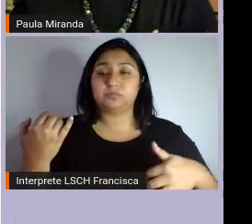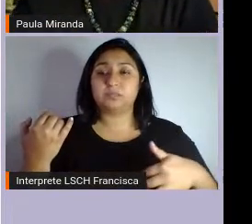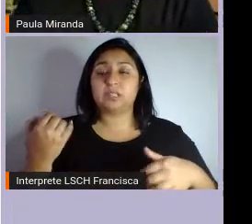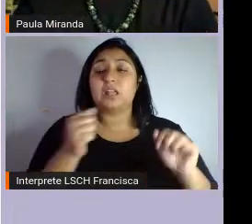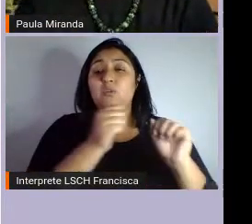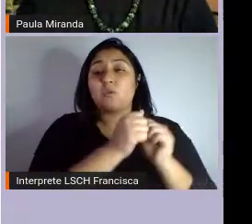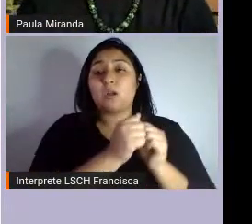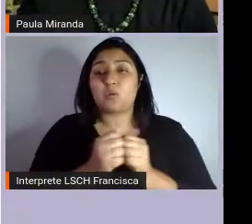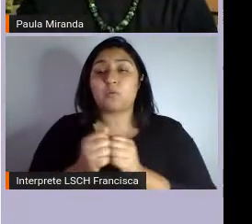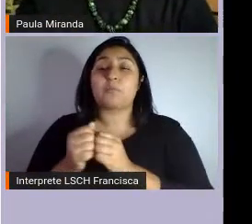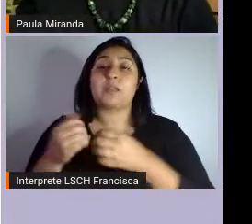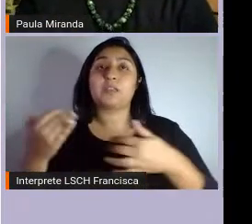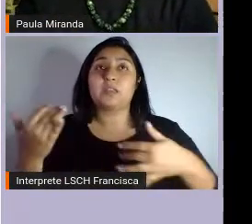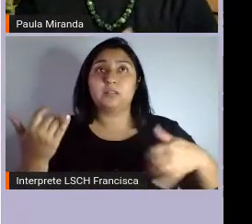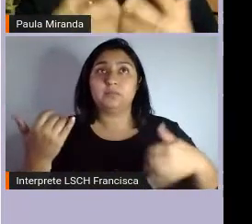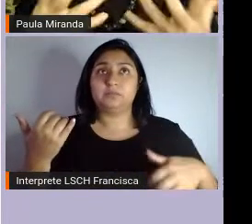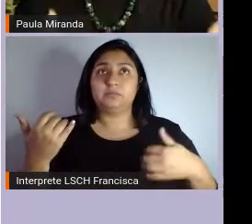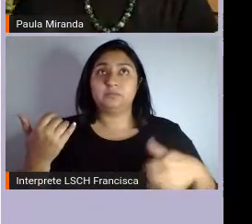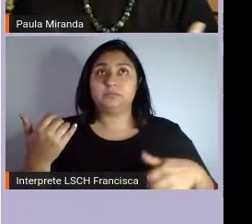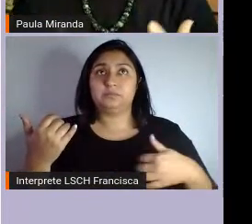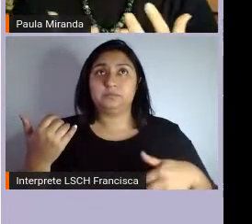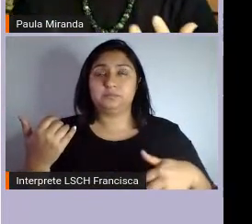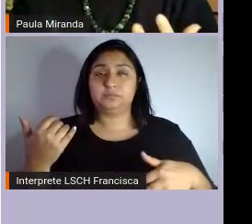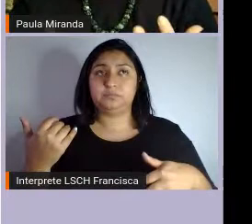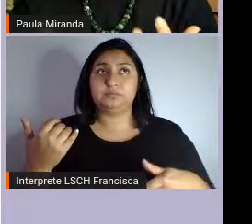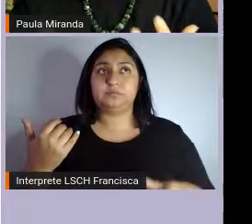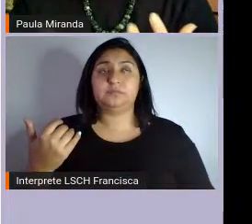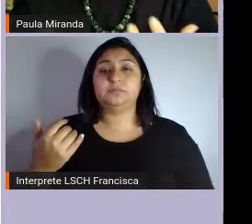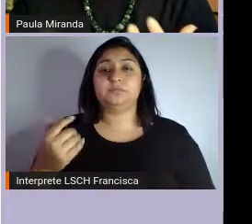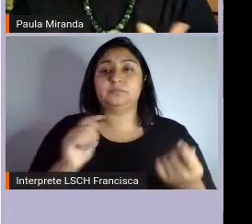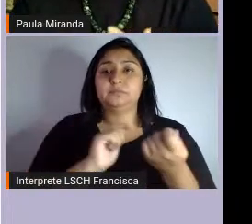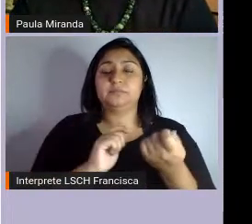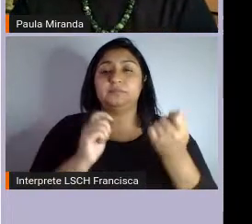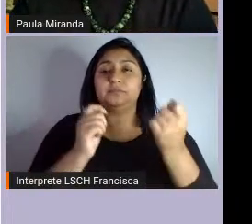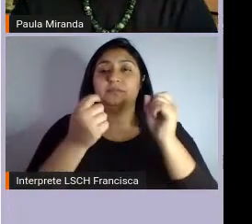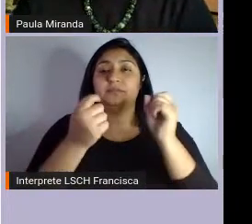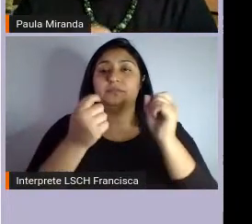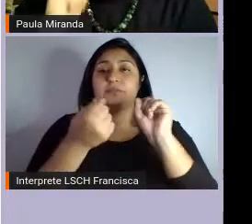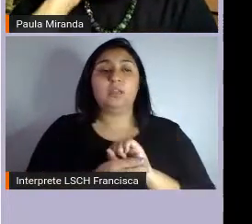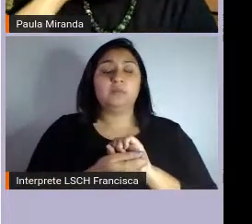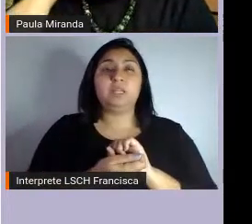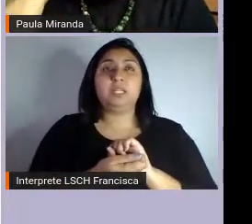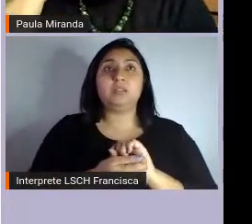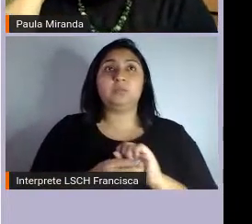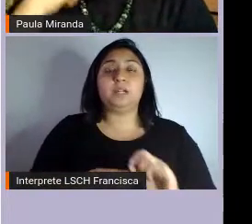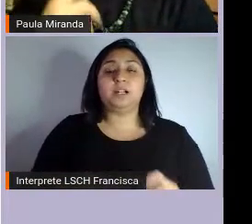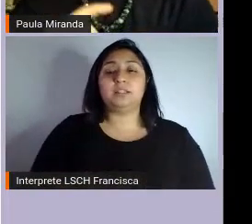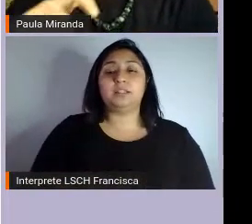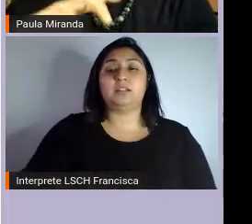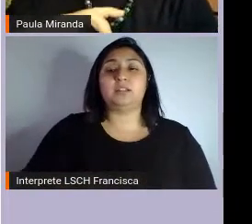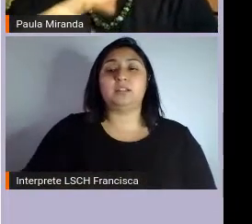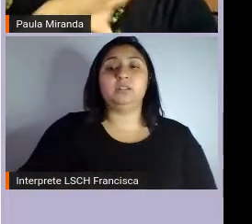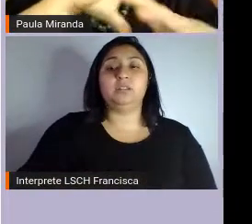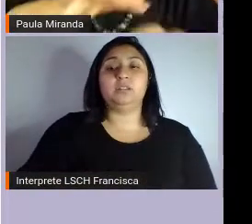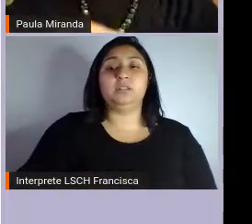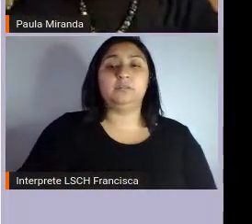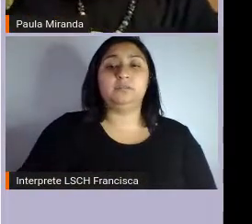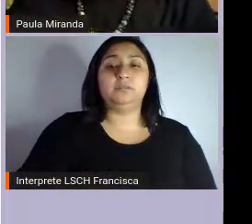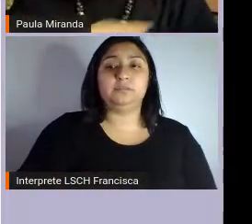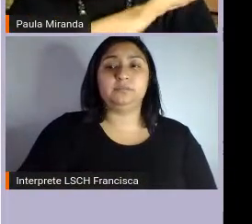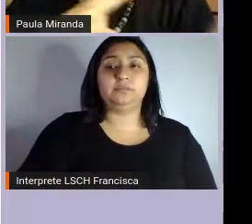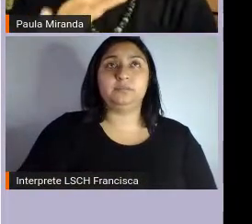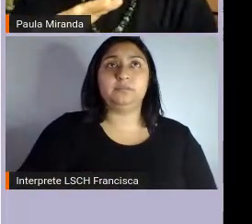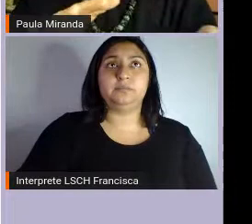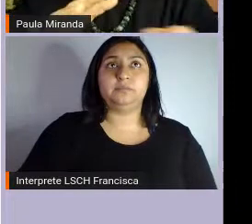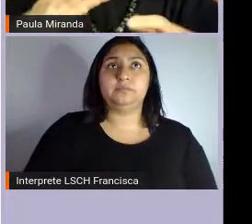al payador en general, un instrumento típicamente chileno. Y ella entonces no deja el